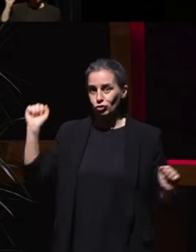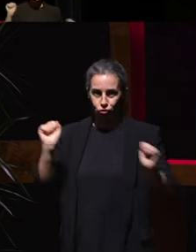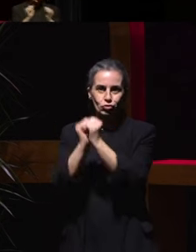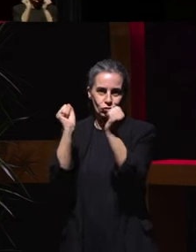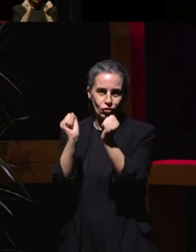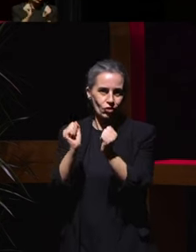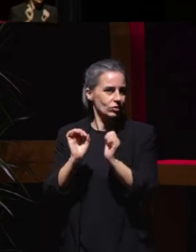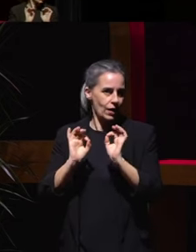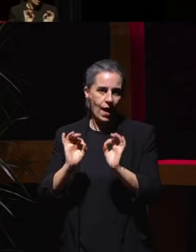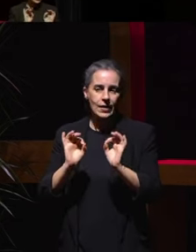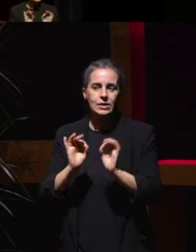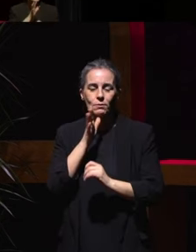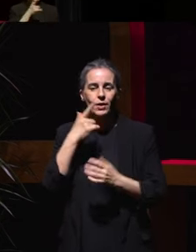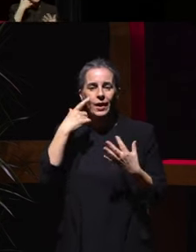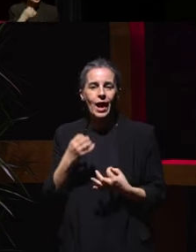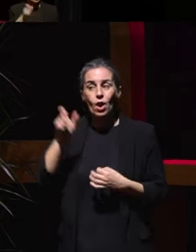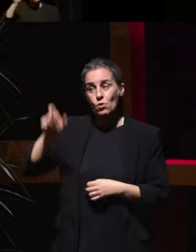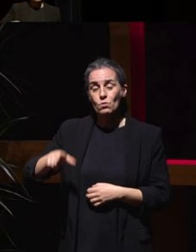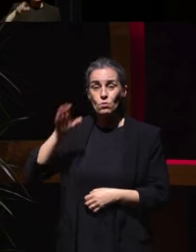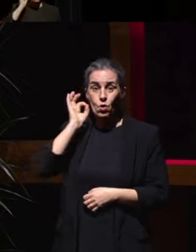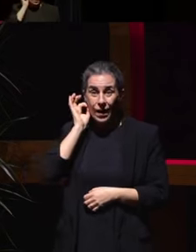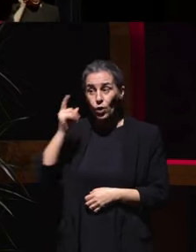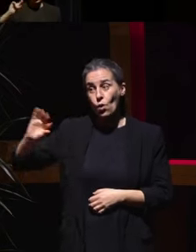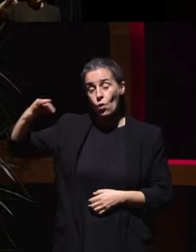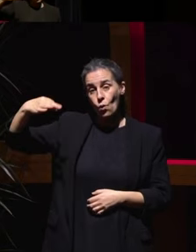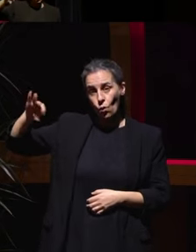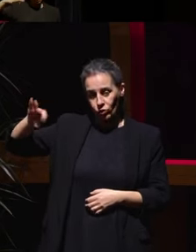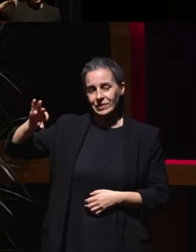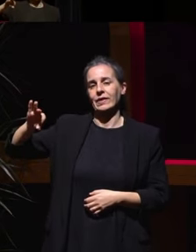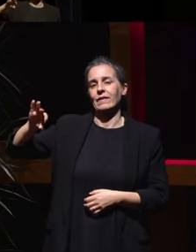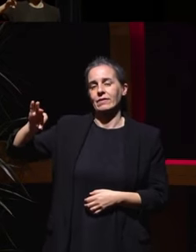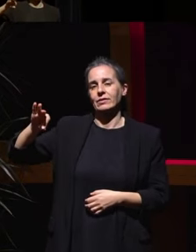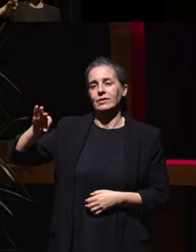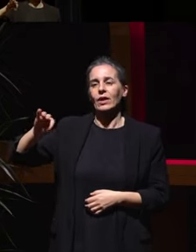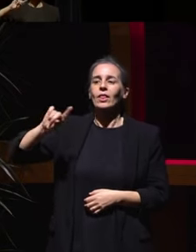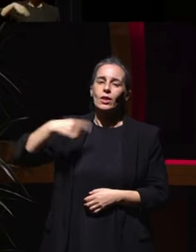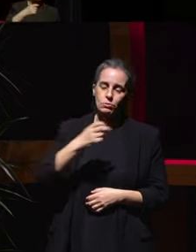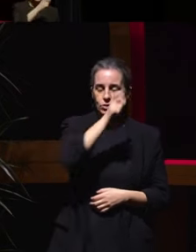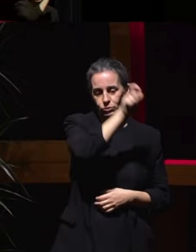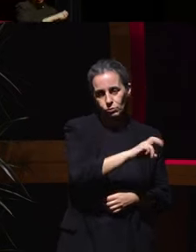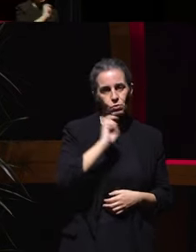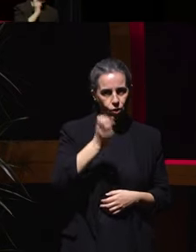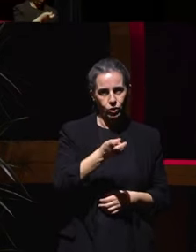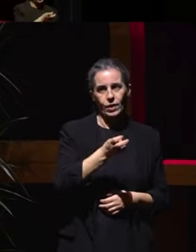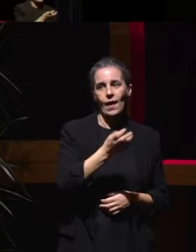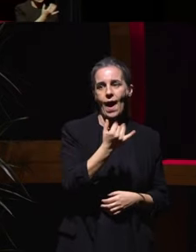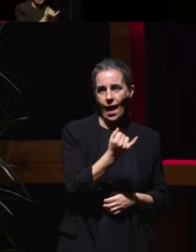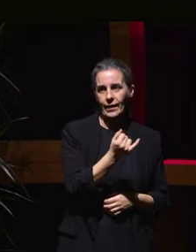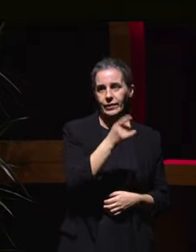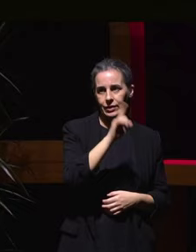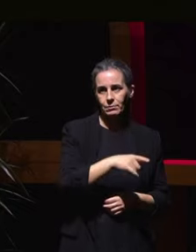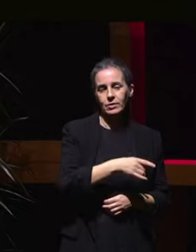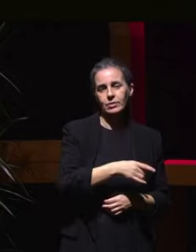Chocou porque era das poucas mulleres, das poucas, no, a única. Logo tendremos a Andrea Segura, que neste caso os fai para Dazón, para